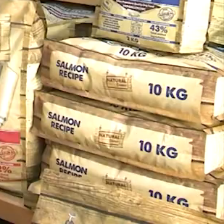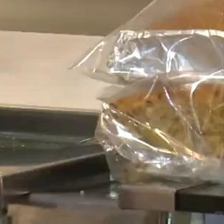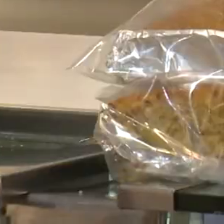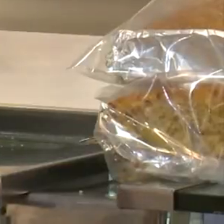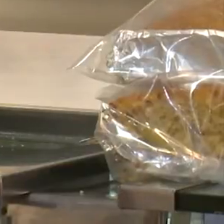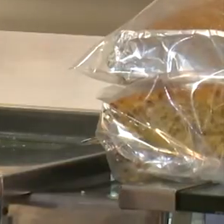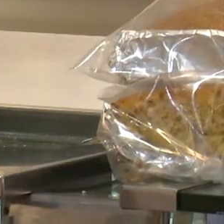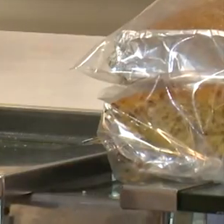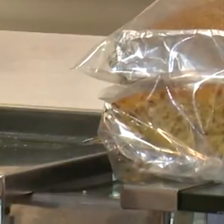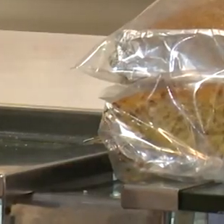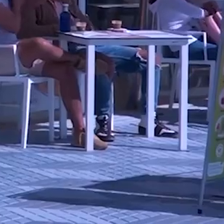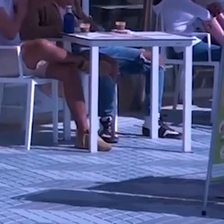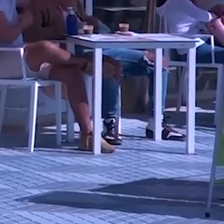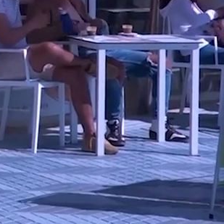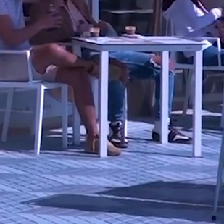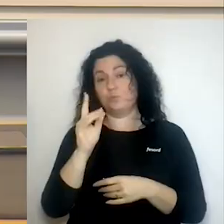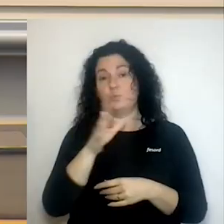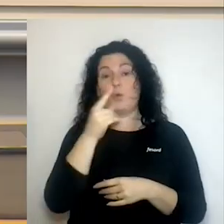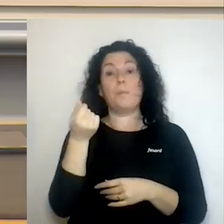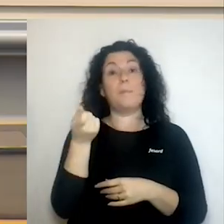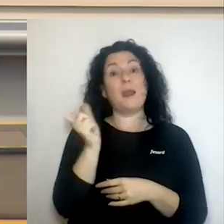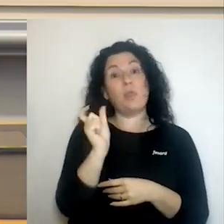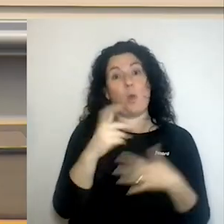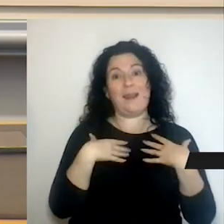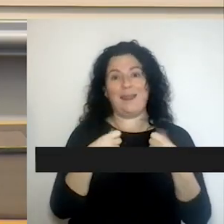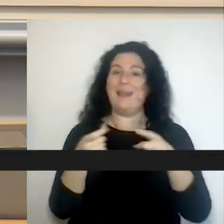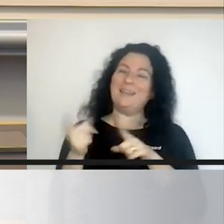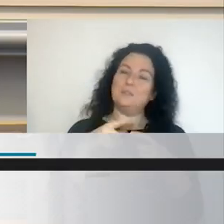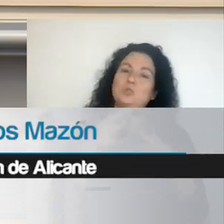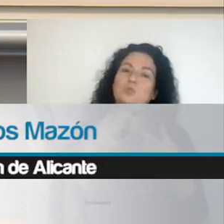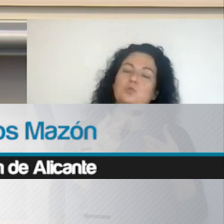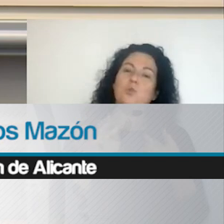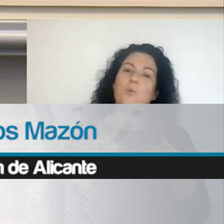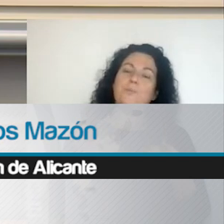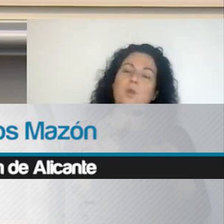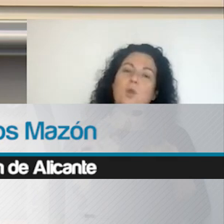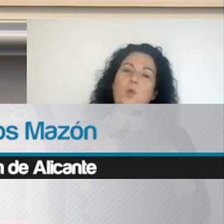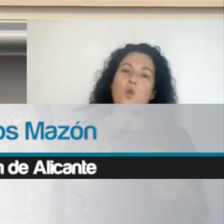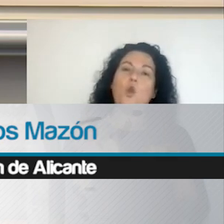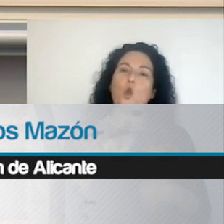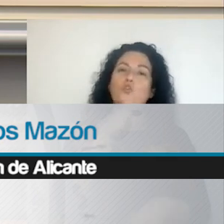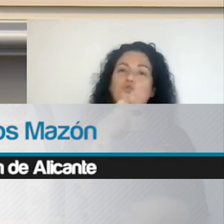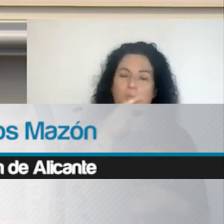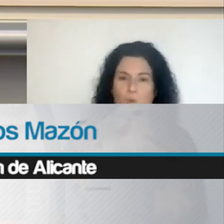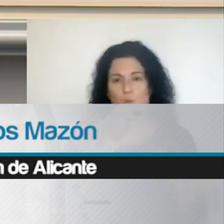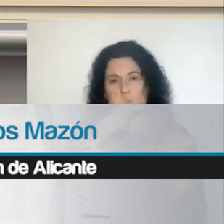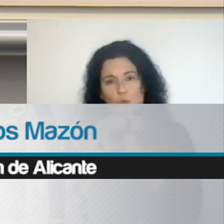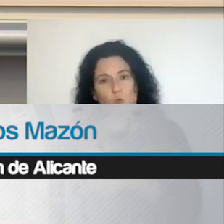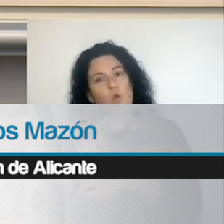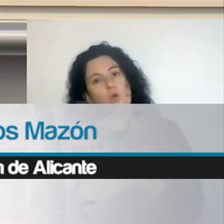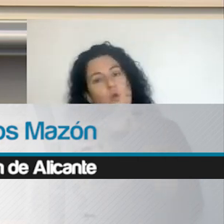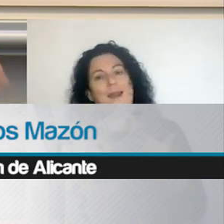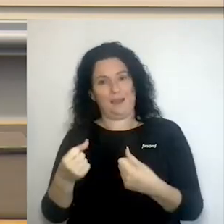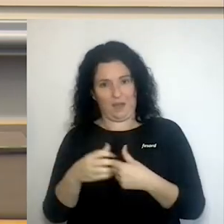de la subvención por defecto cuando se apruebe la partida esto es un monoconsumo dirigido para el consumidor hemos tenido otras partidas